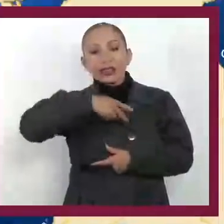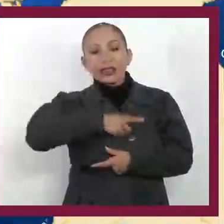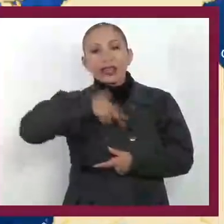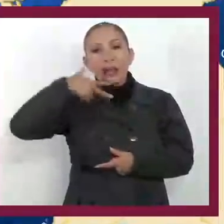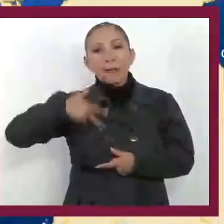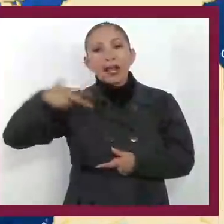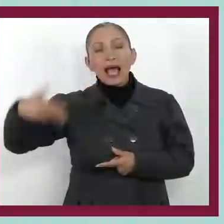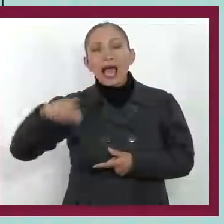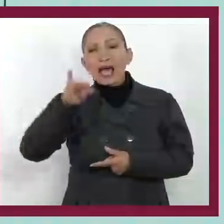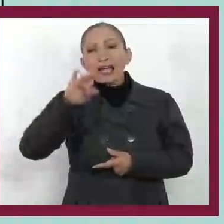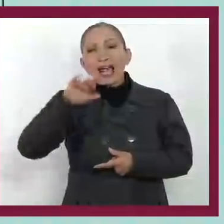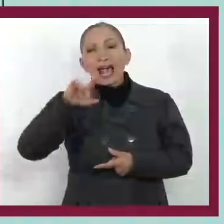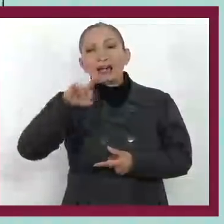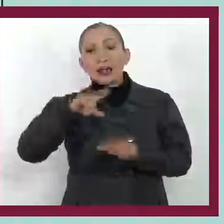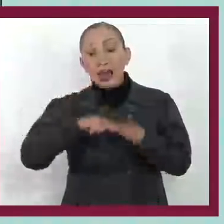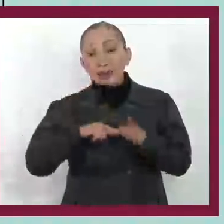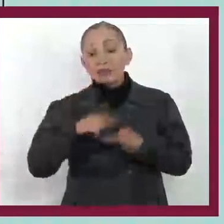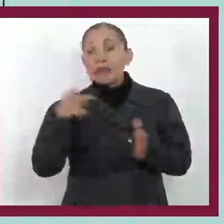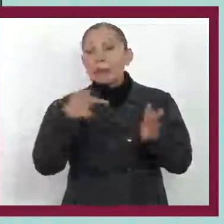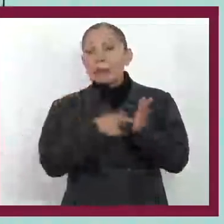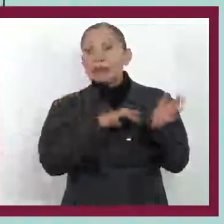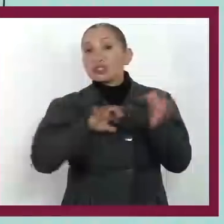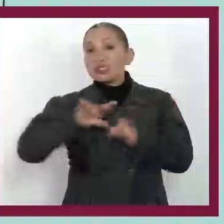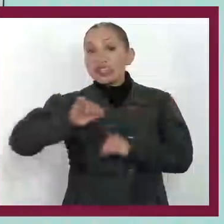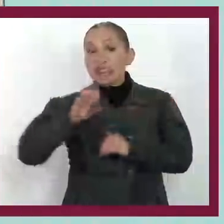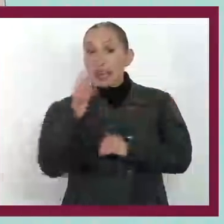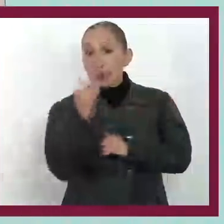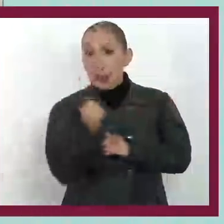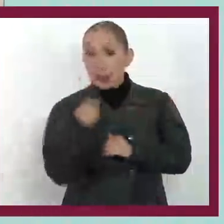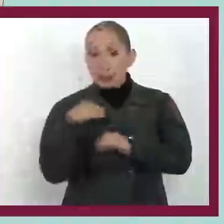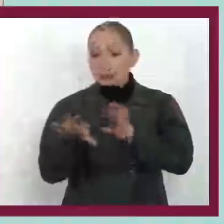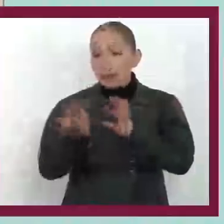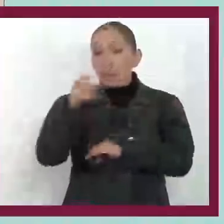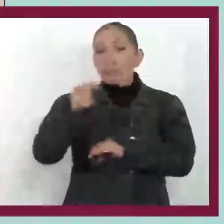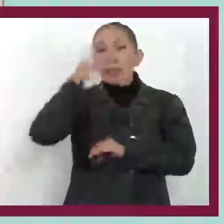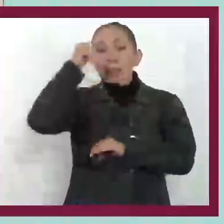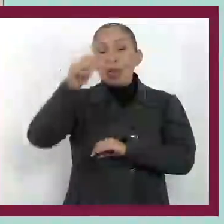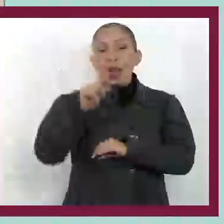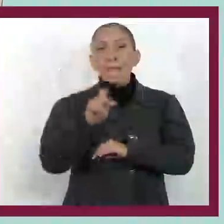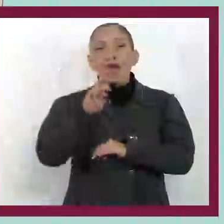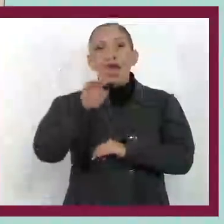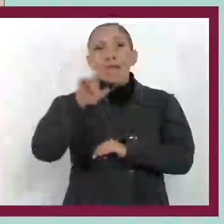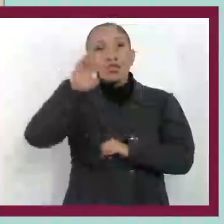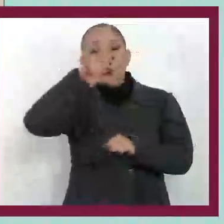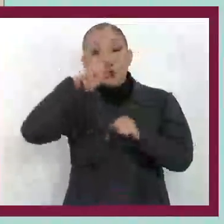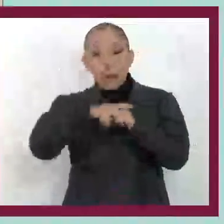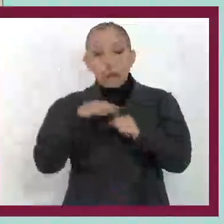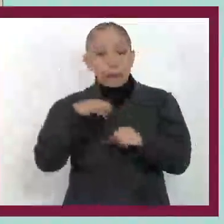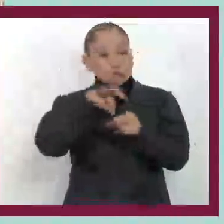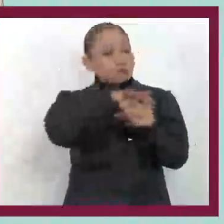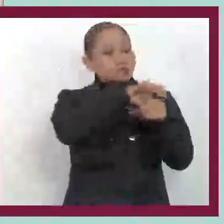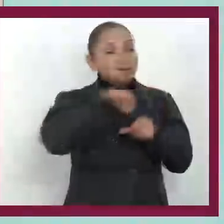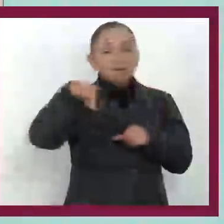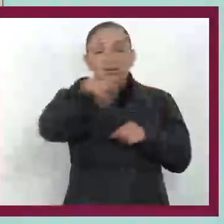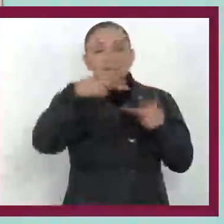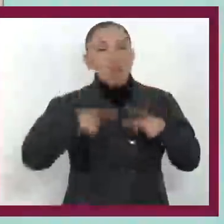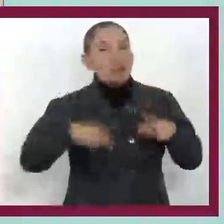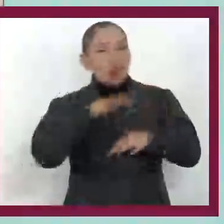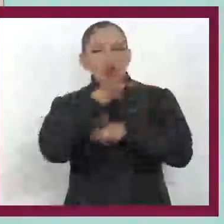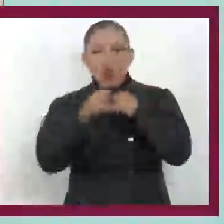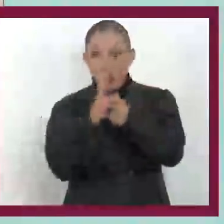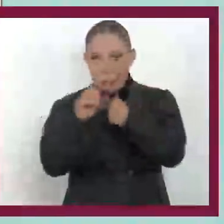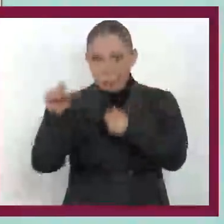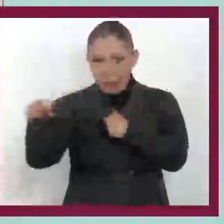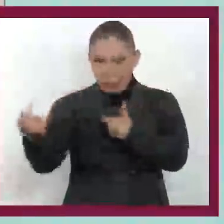Irlanda. En 1979, se eligió el primer Parlamento Europeo mediante el voto directo de los ciudadanos de todos